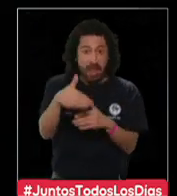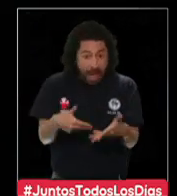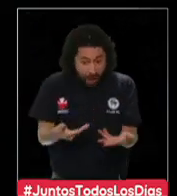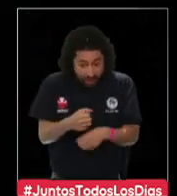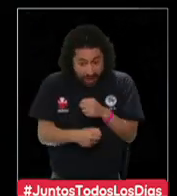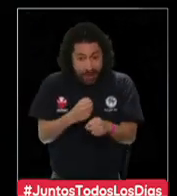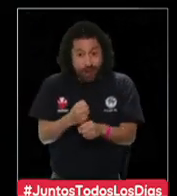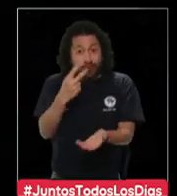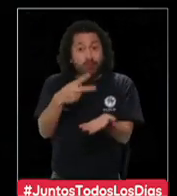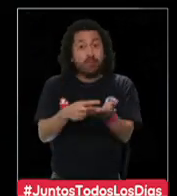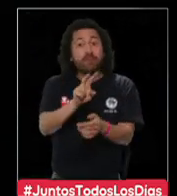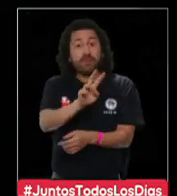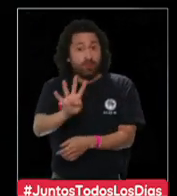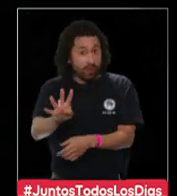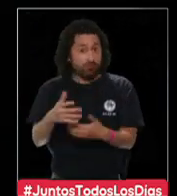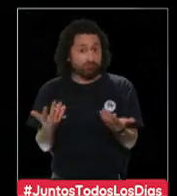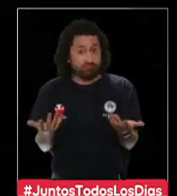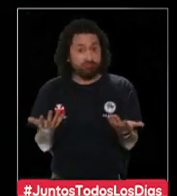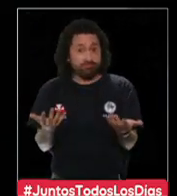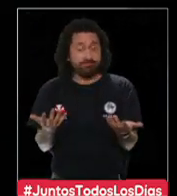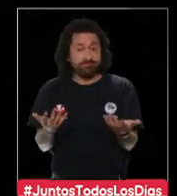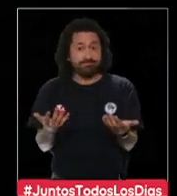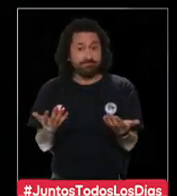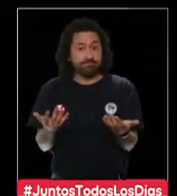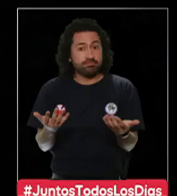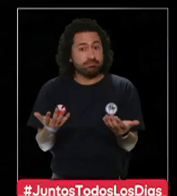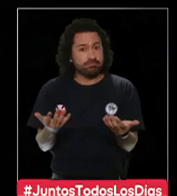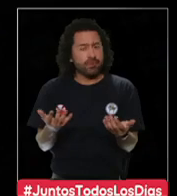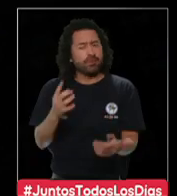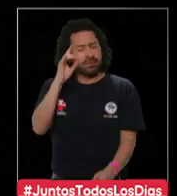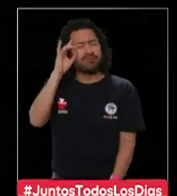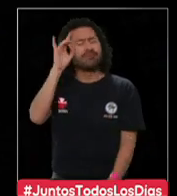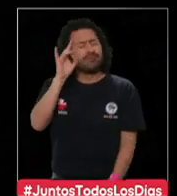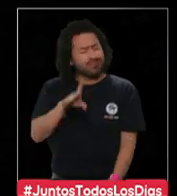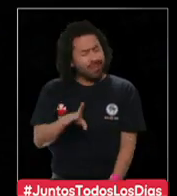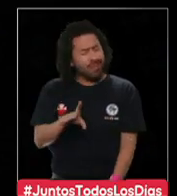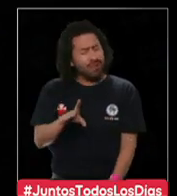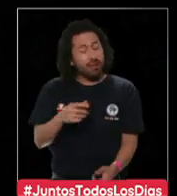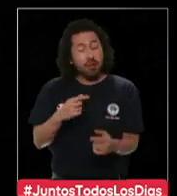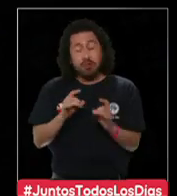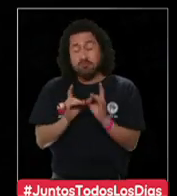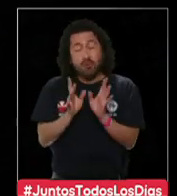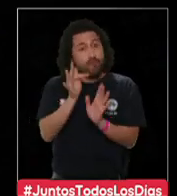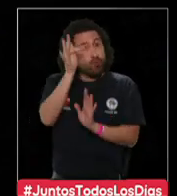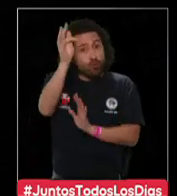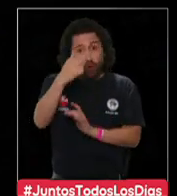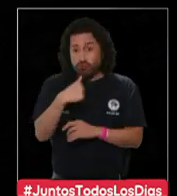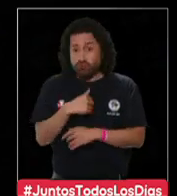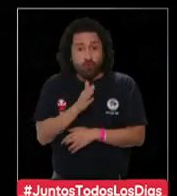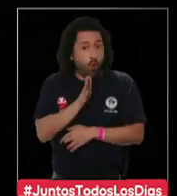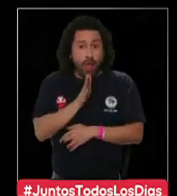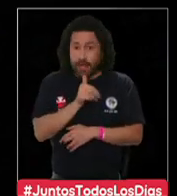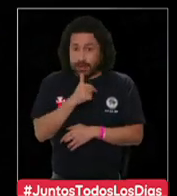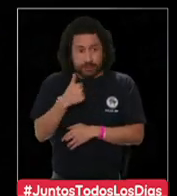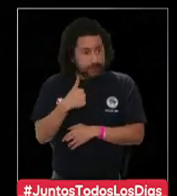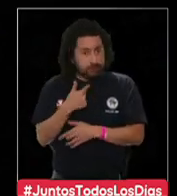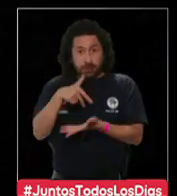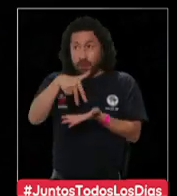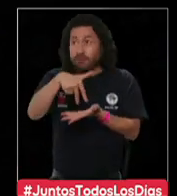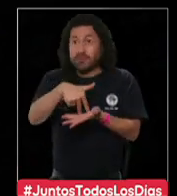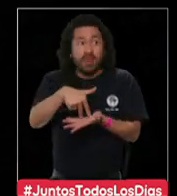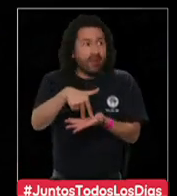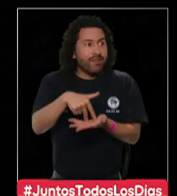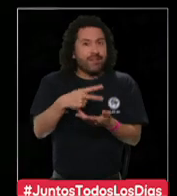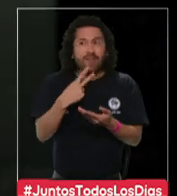en 2024 y sé que algún día yo ya no estaré aquí para vivir esta